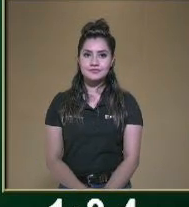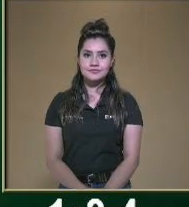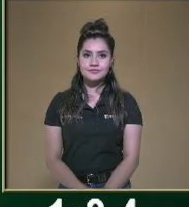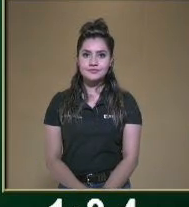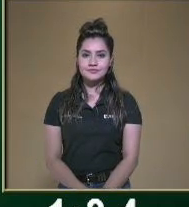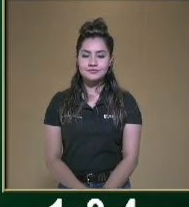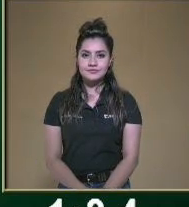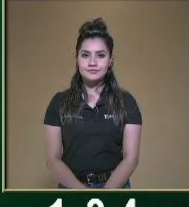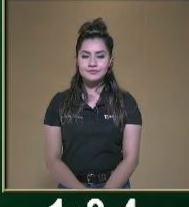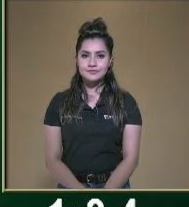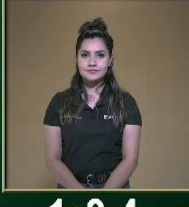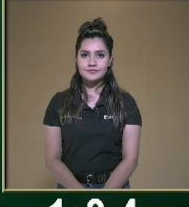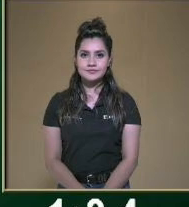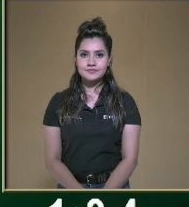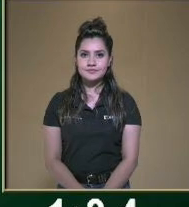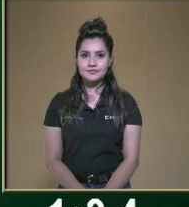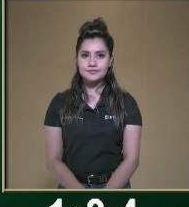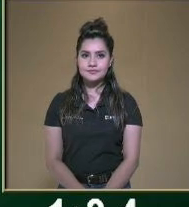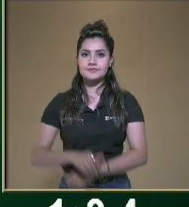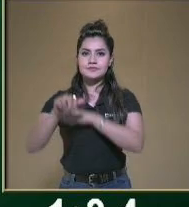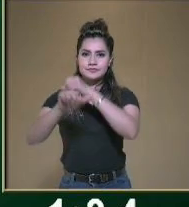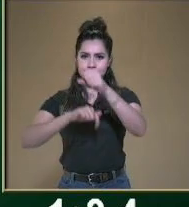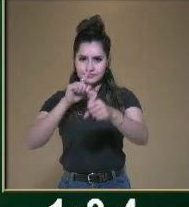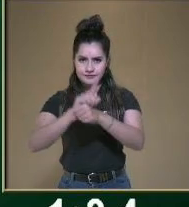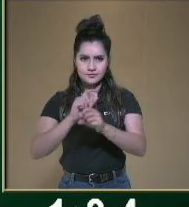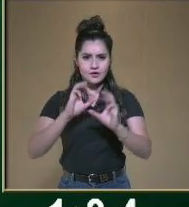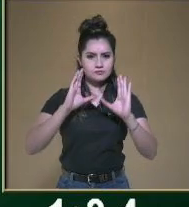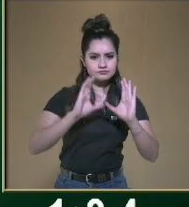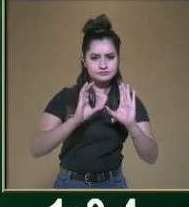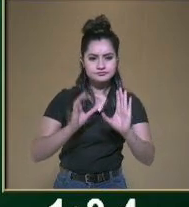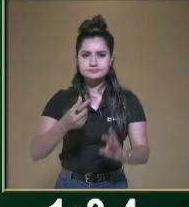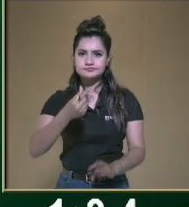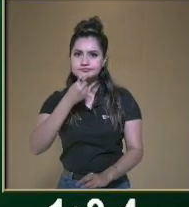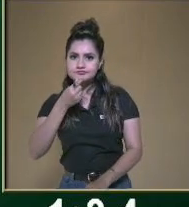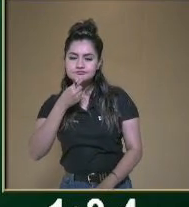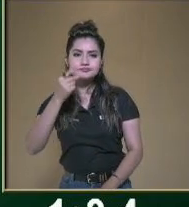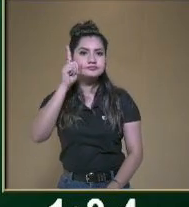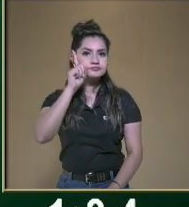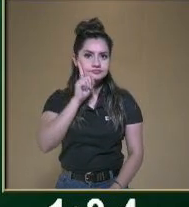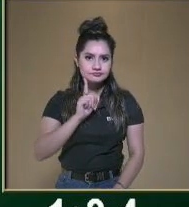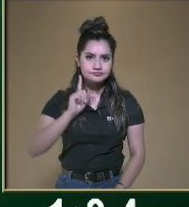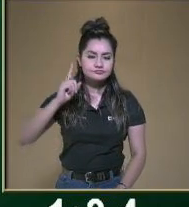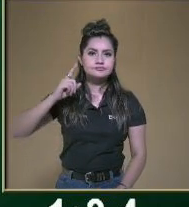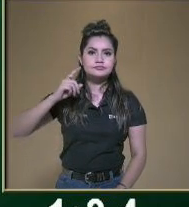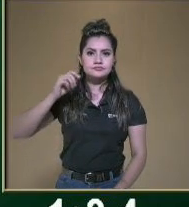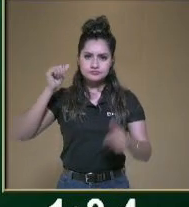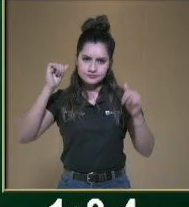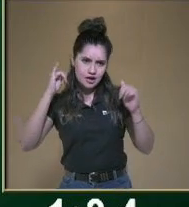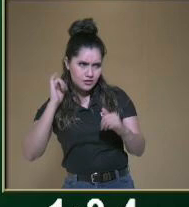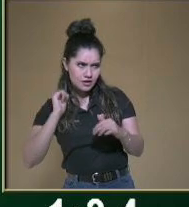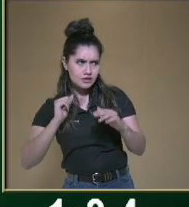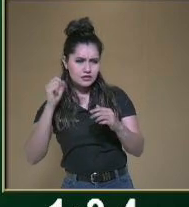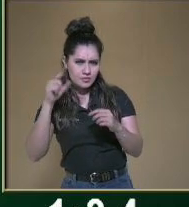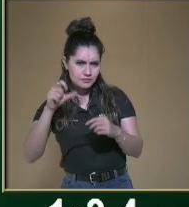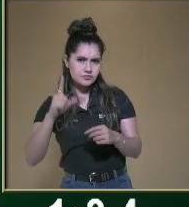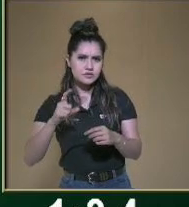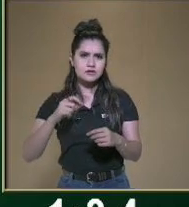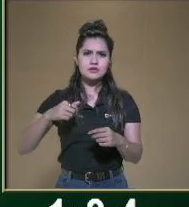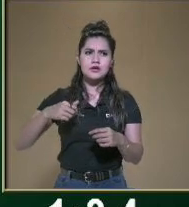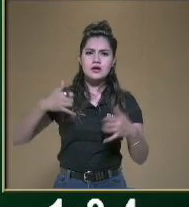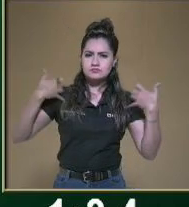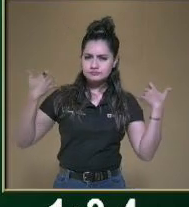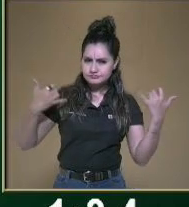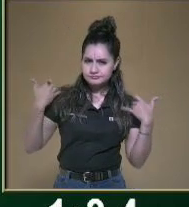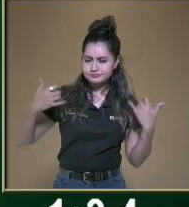los animales y su cuidado, tanto niños como niñas, adolescentes y nosotros como adultos,